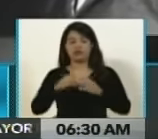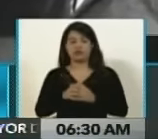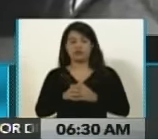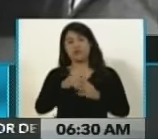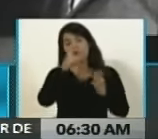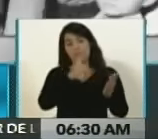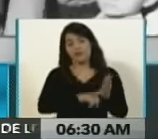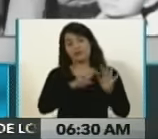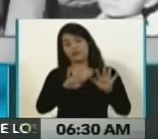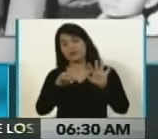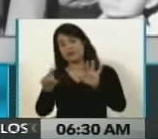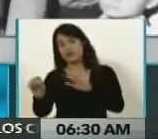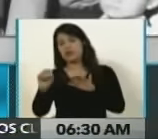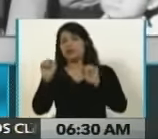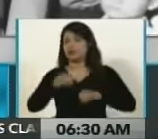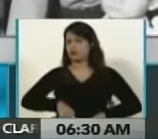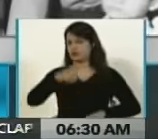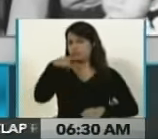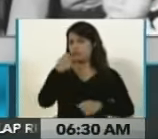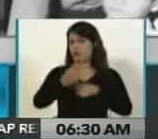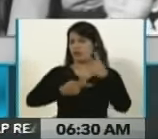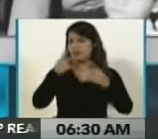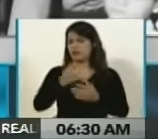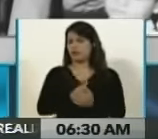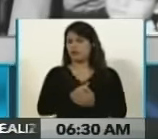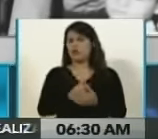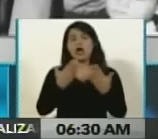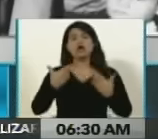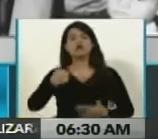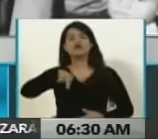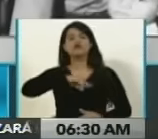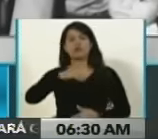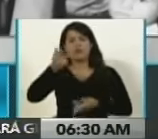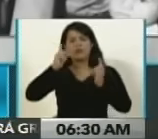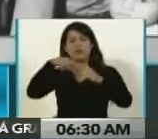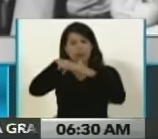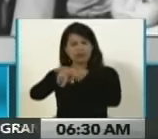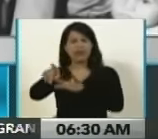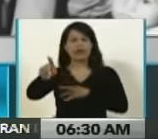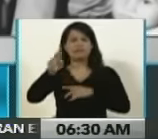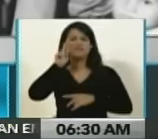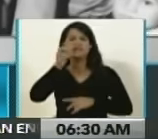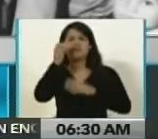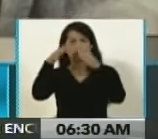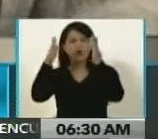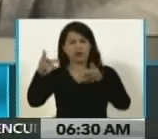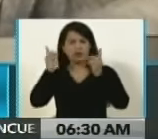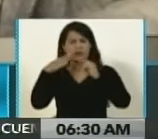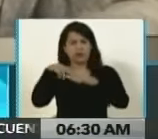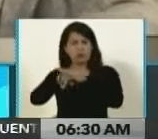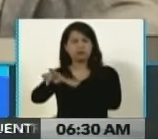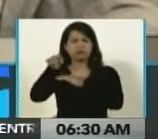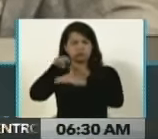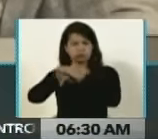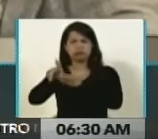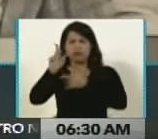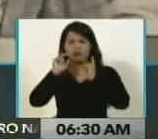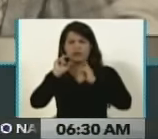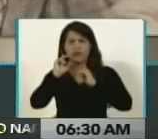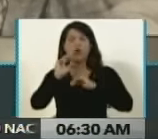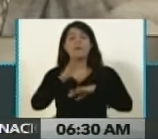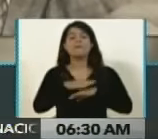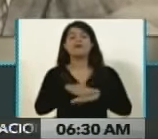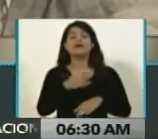una figura política. Y nosotros tenemos entrada a Miraflores, a cualquier lugar, porque